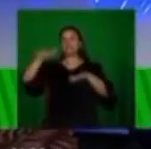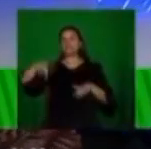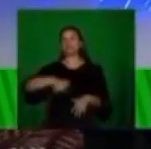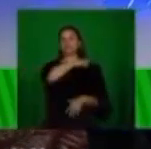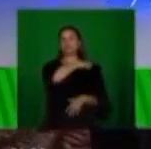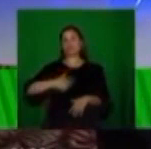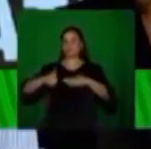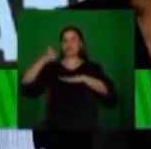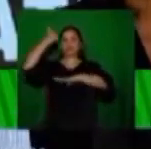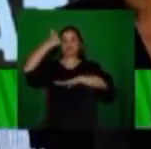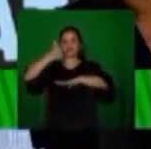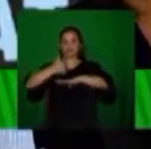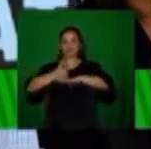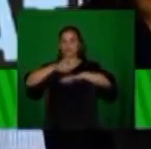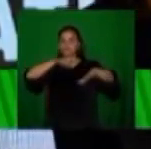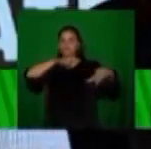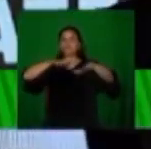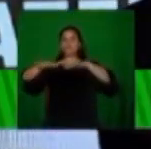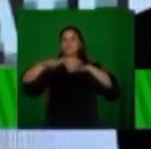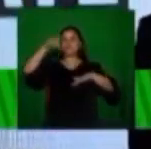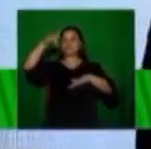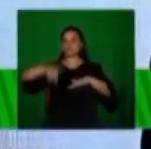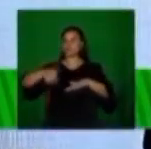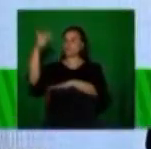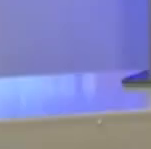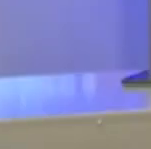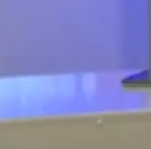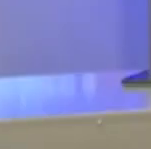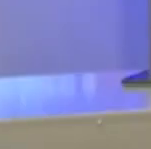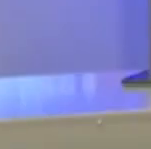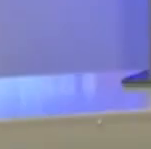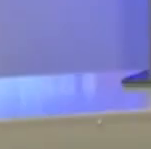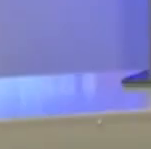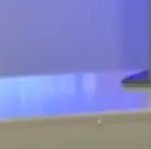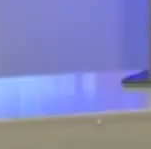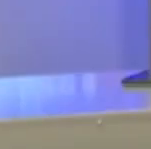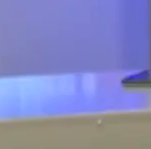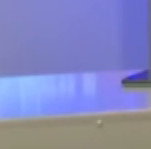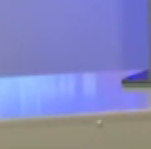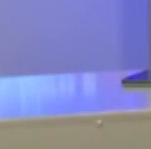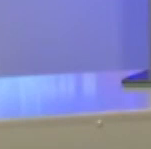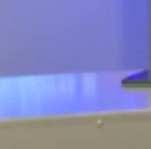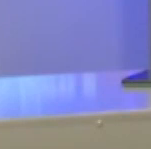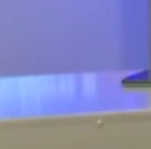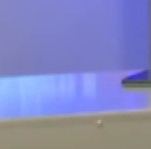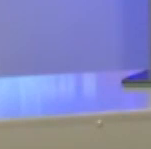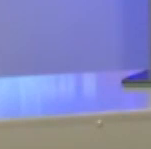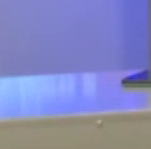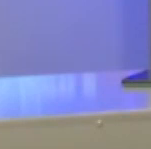lo mejor para la provincia, ¿verdad? Ahora, Georgina, por último, agradeciéndote tu tiempo y como especialista en comunicación política, ¿los viste